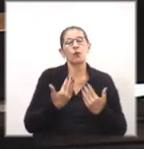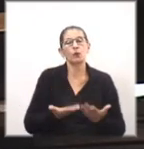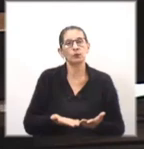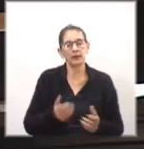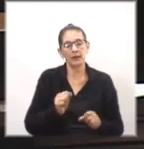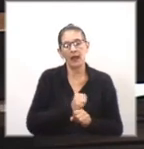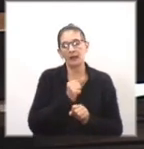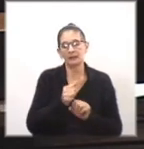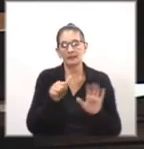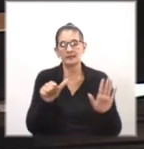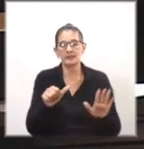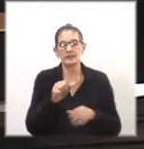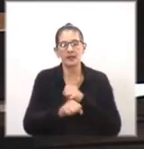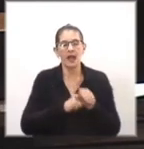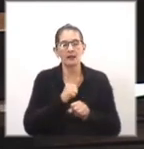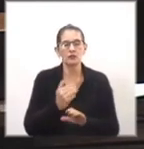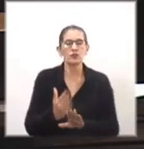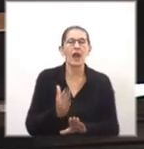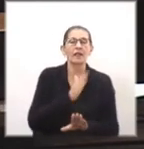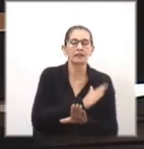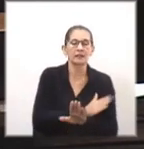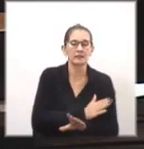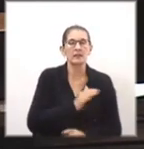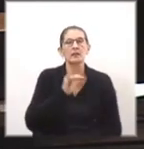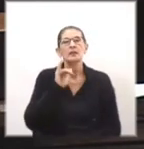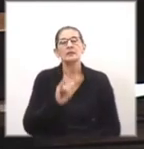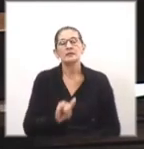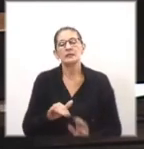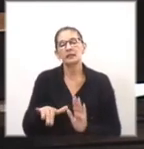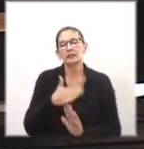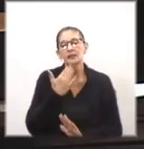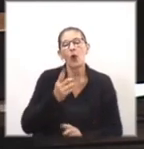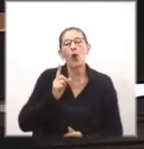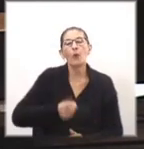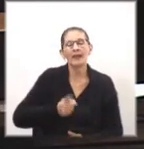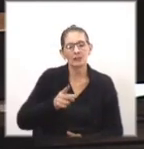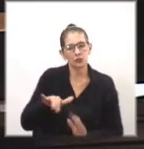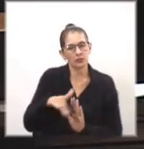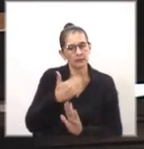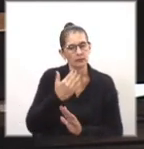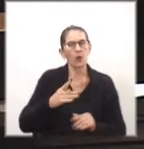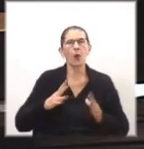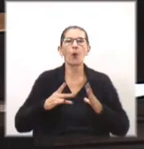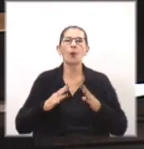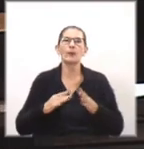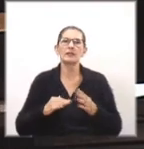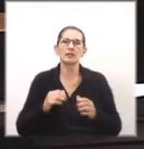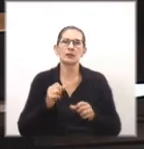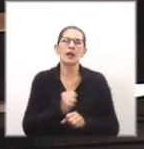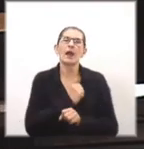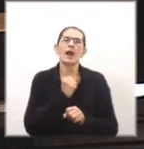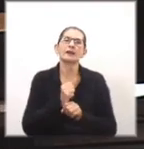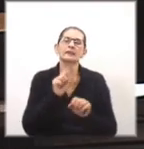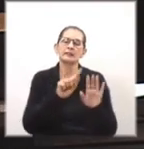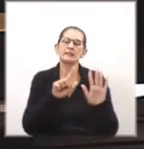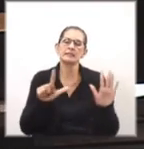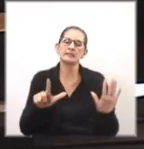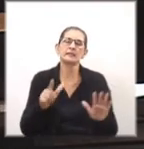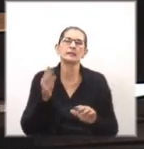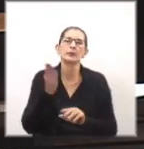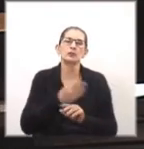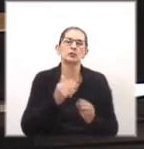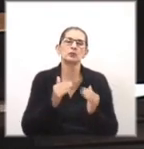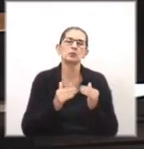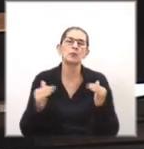hasta 6 años antes y en el caso de retiro obligatorio con jubilaciones hasta 17%